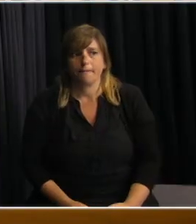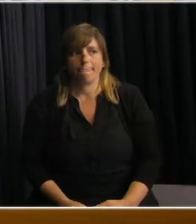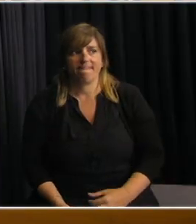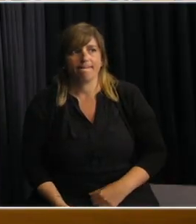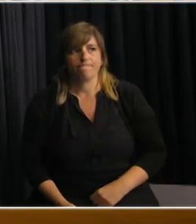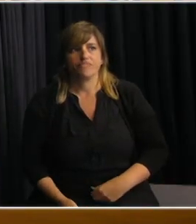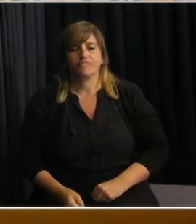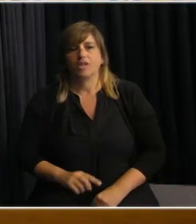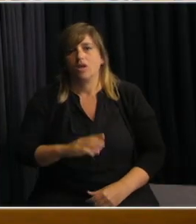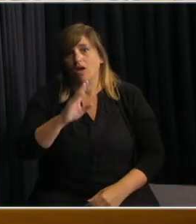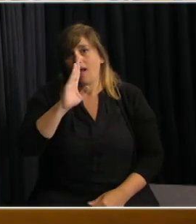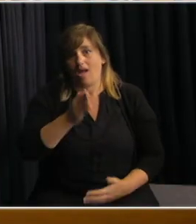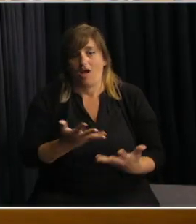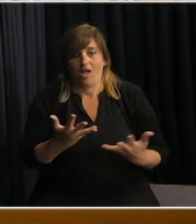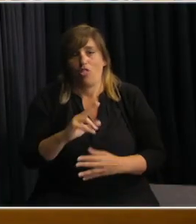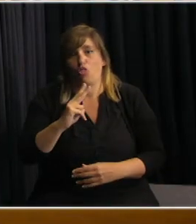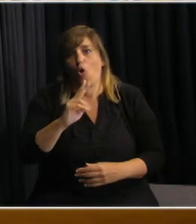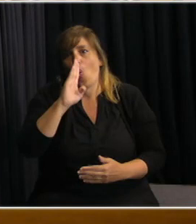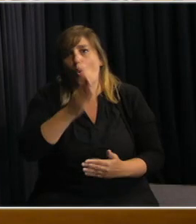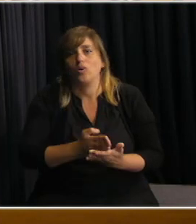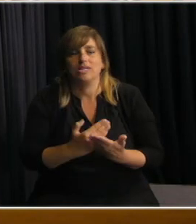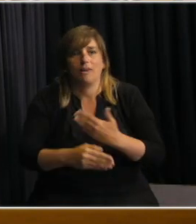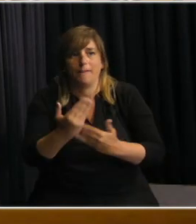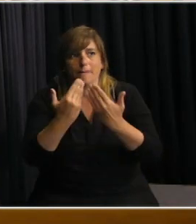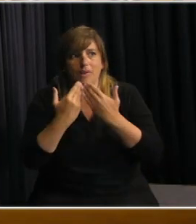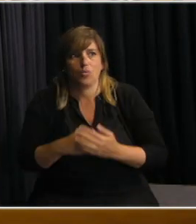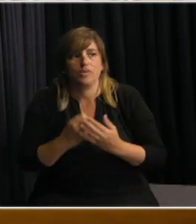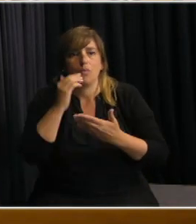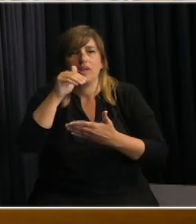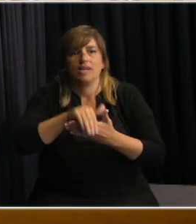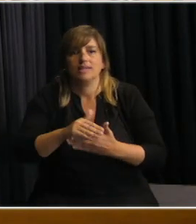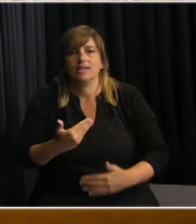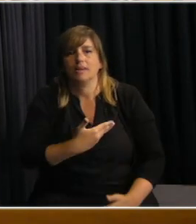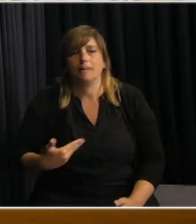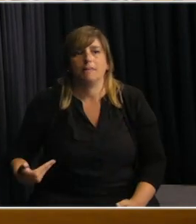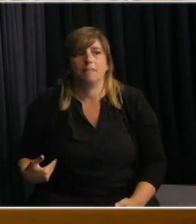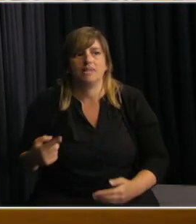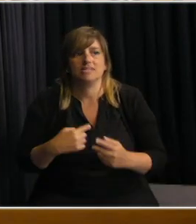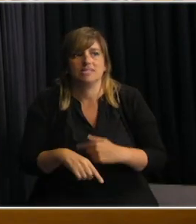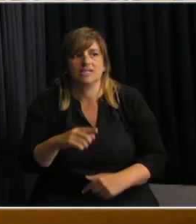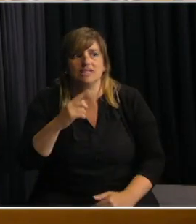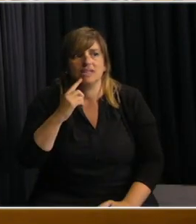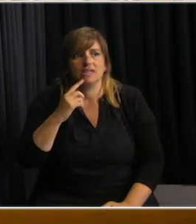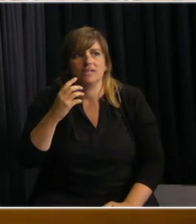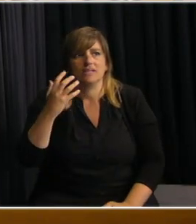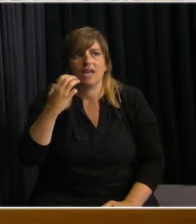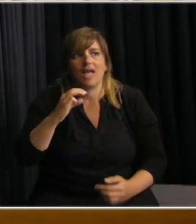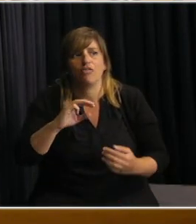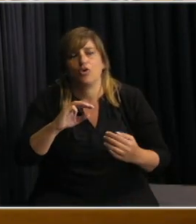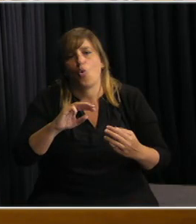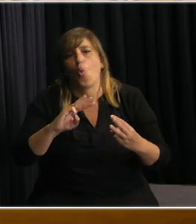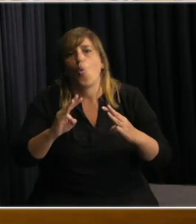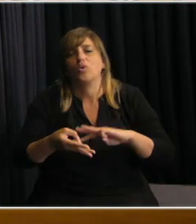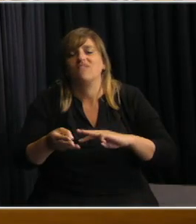El presidente recibe las dos últimas consultas. Buenas tardes, presidente. ¿Qué tal? Lucía Betancur, de Radio Universal. Usted dijo